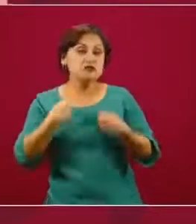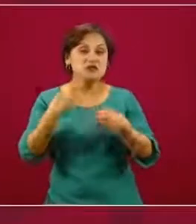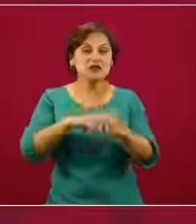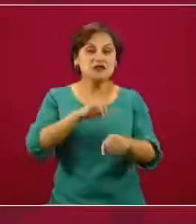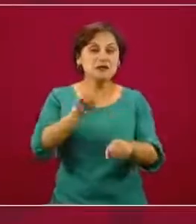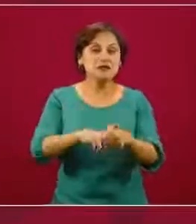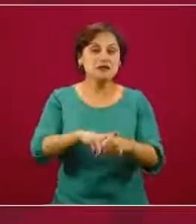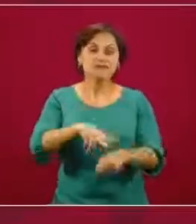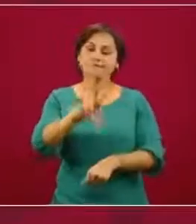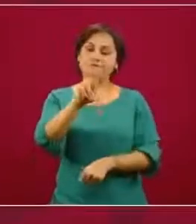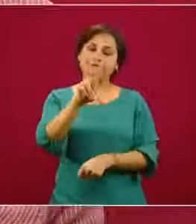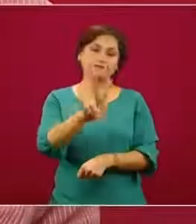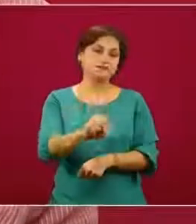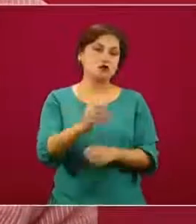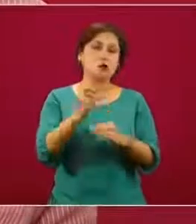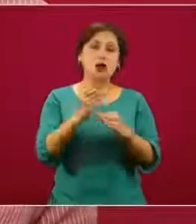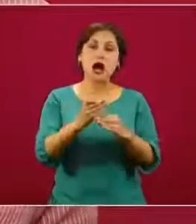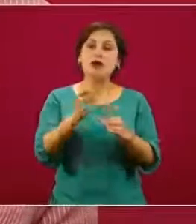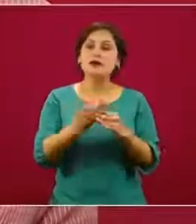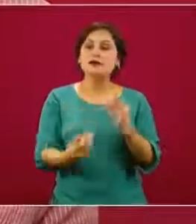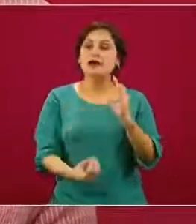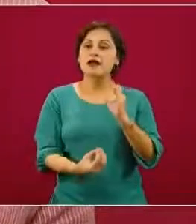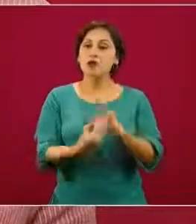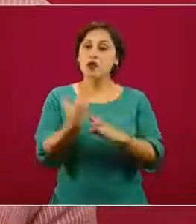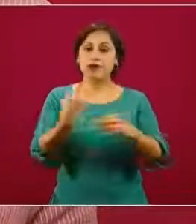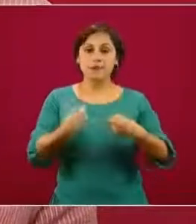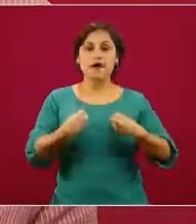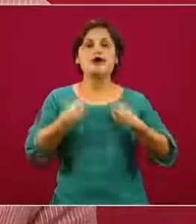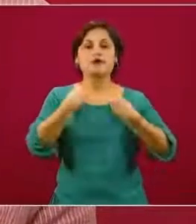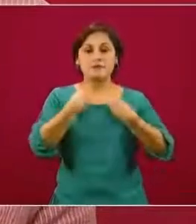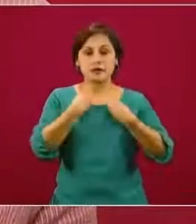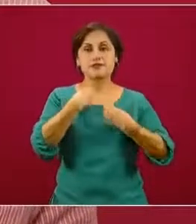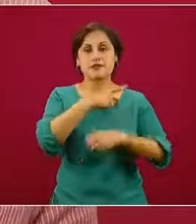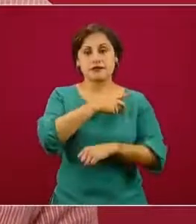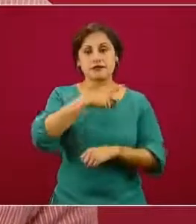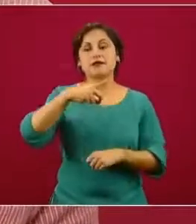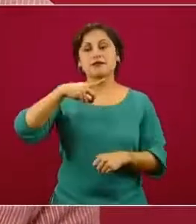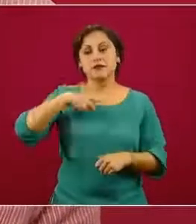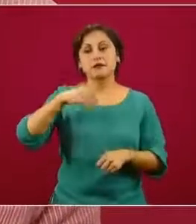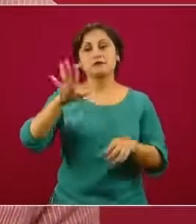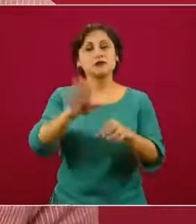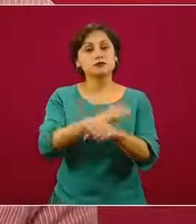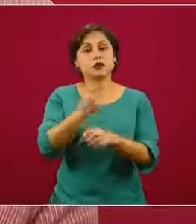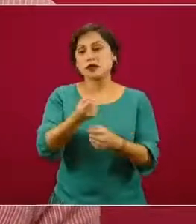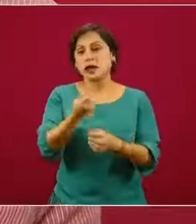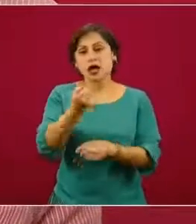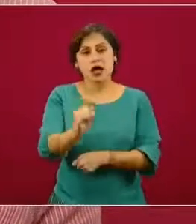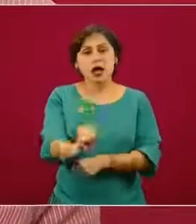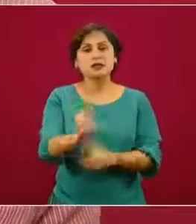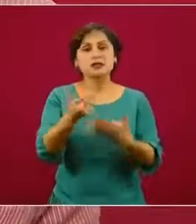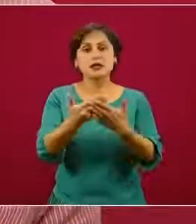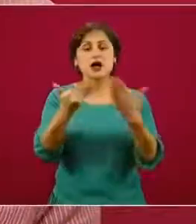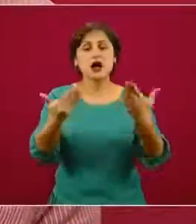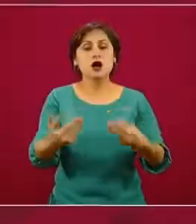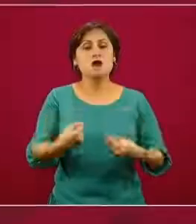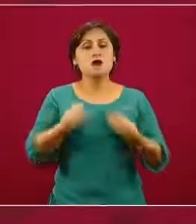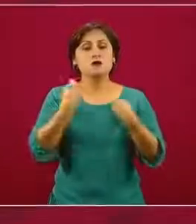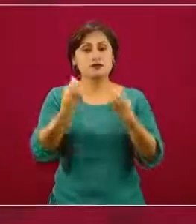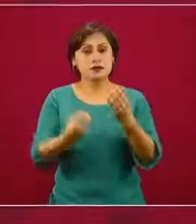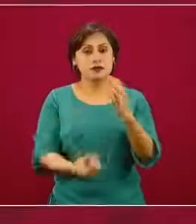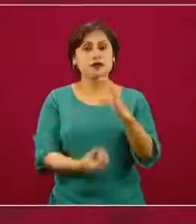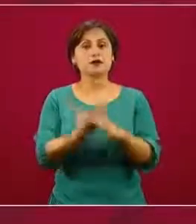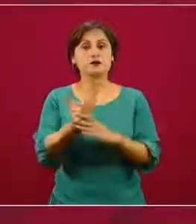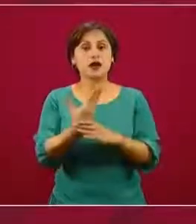a transitar a una nueva normalidad que además nos dará oportunidades muy importantes para cambiar nuestra